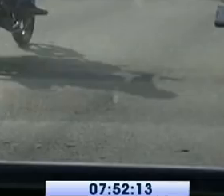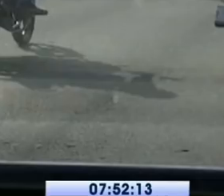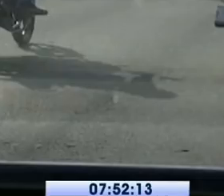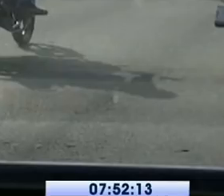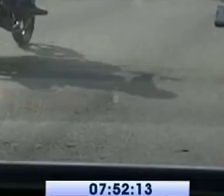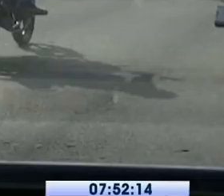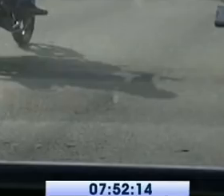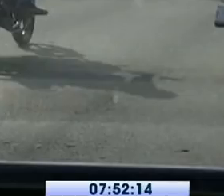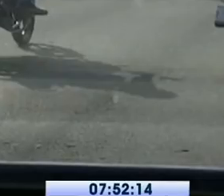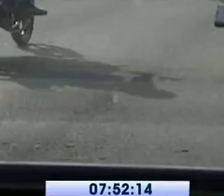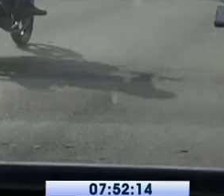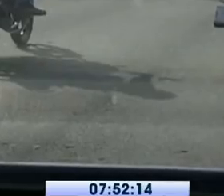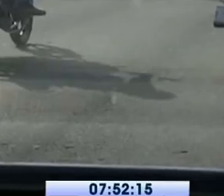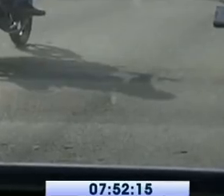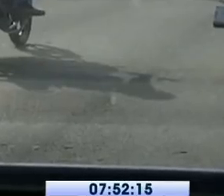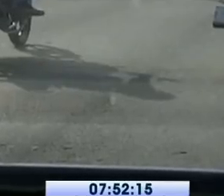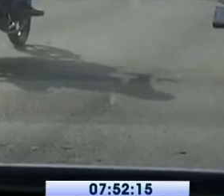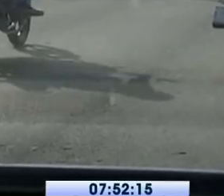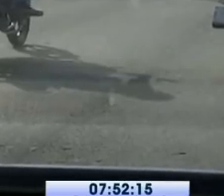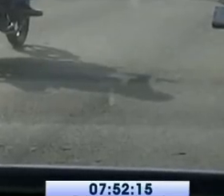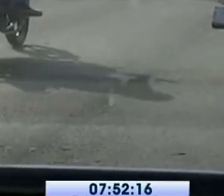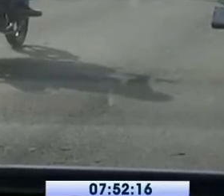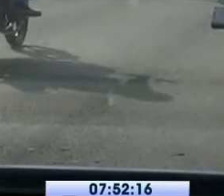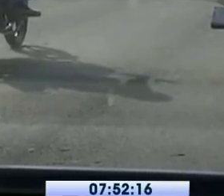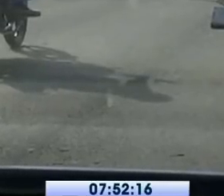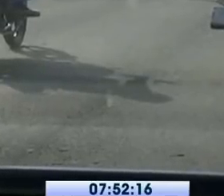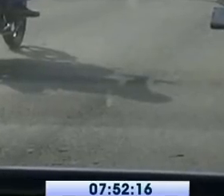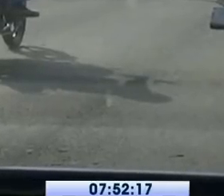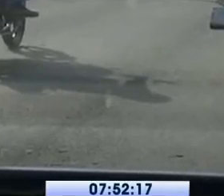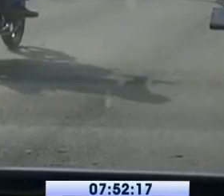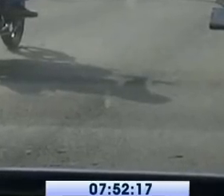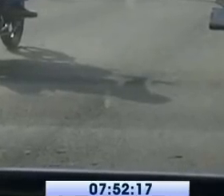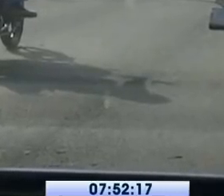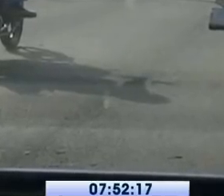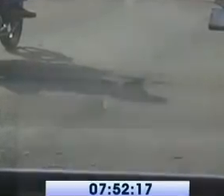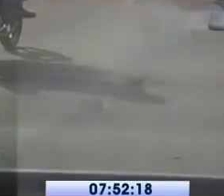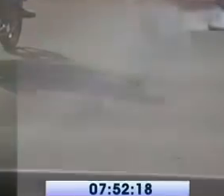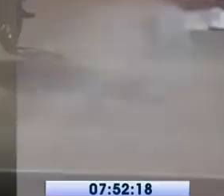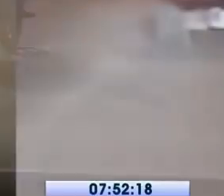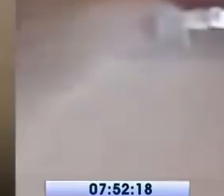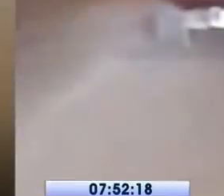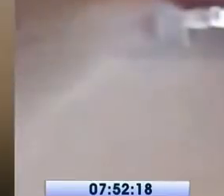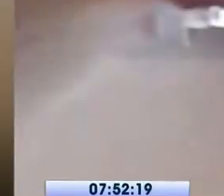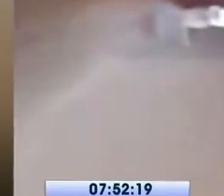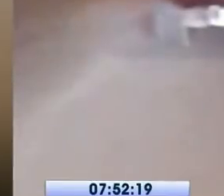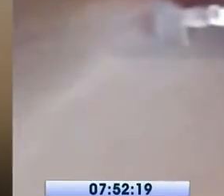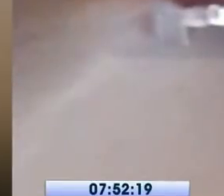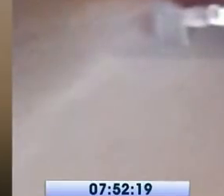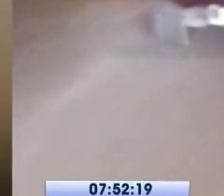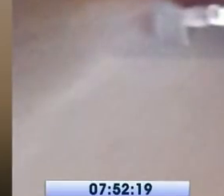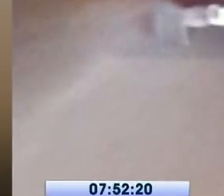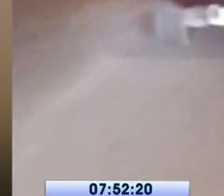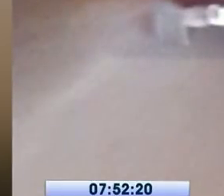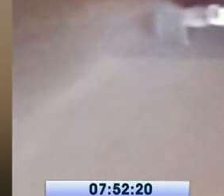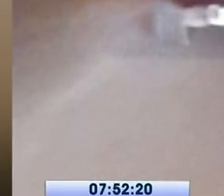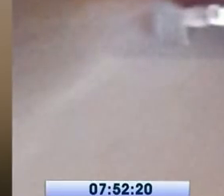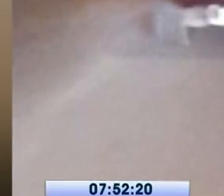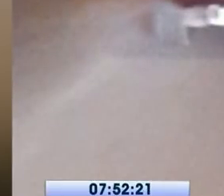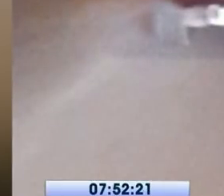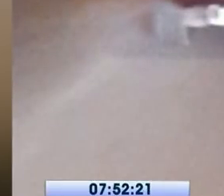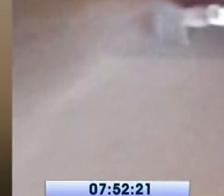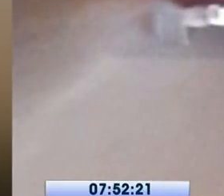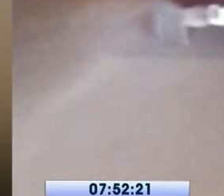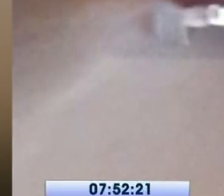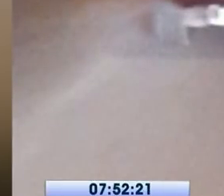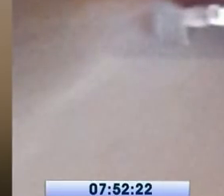es un peligro no solamente para ellos, sino una actitud irresponsable que pone en riesgo a los demás. Como película